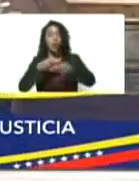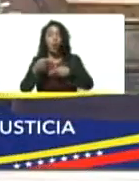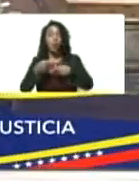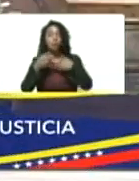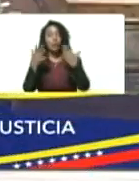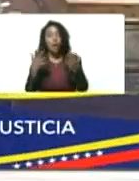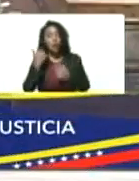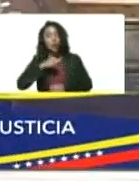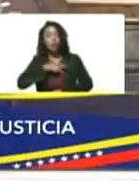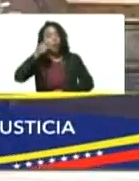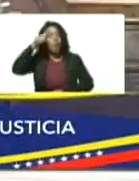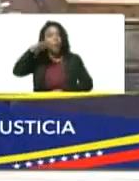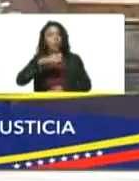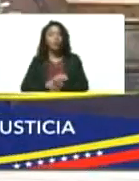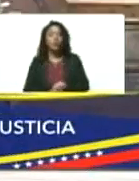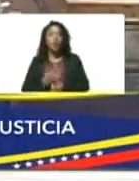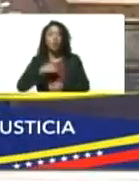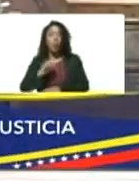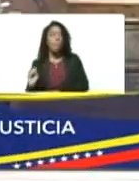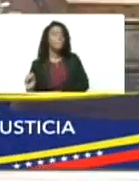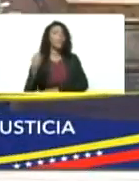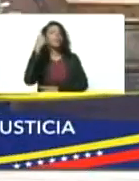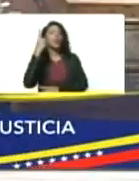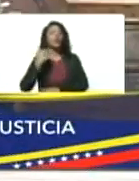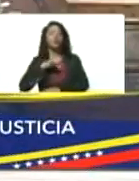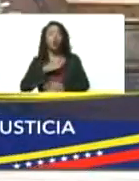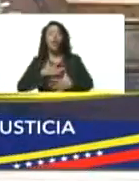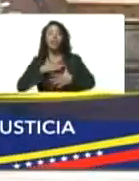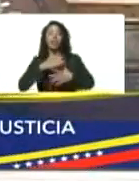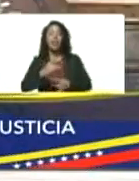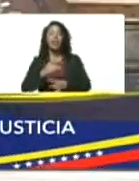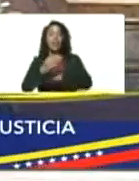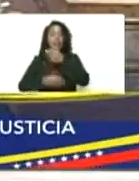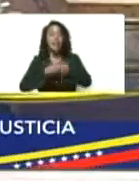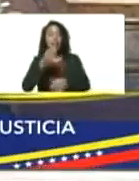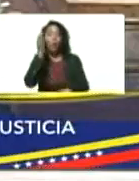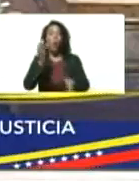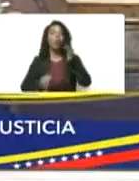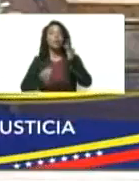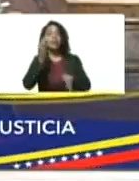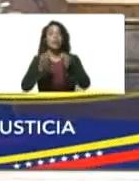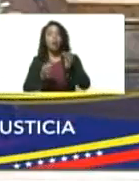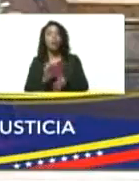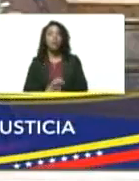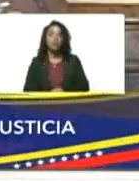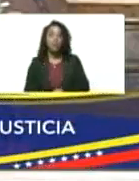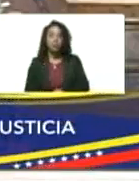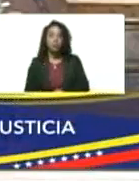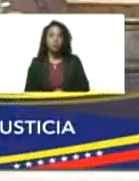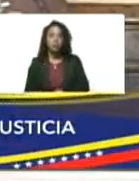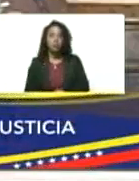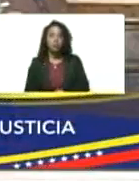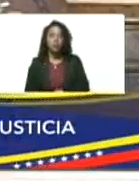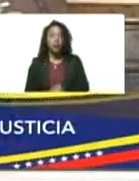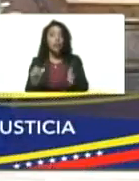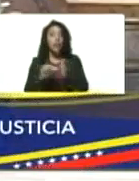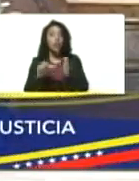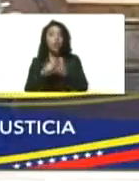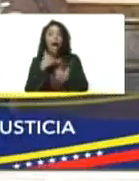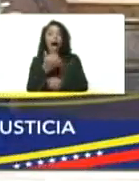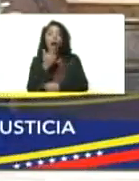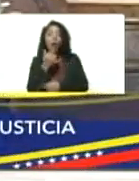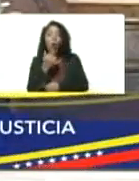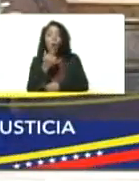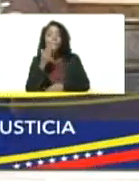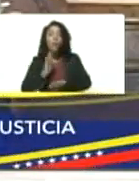de nuestro pueblo somos los primeros que estamos interesados en que se haga justicia y donde se comete un delito de